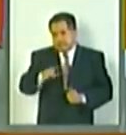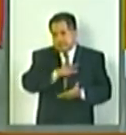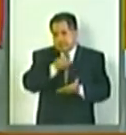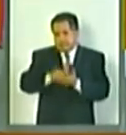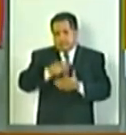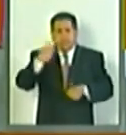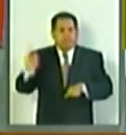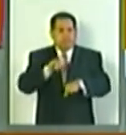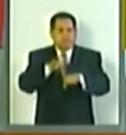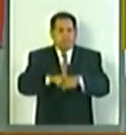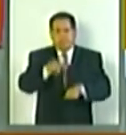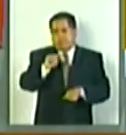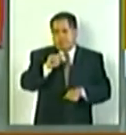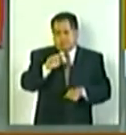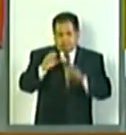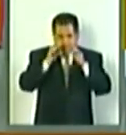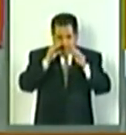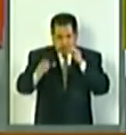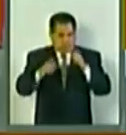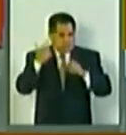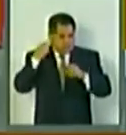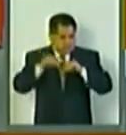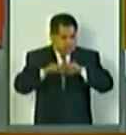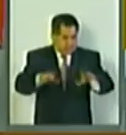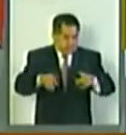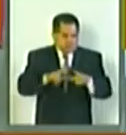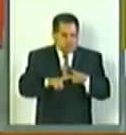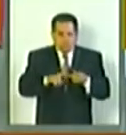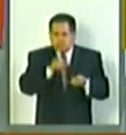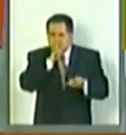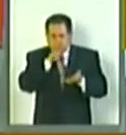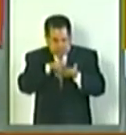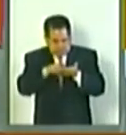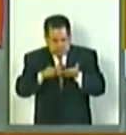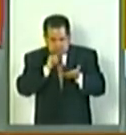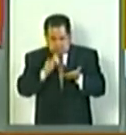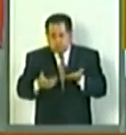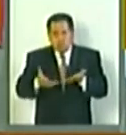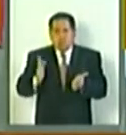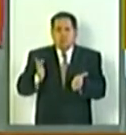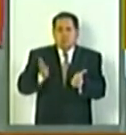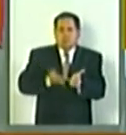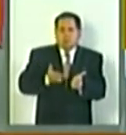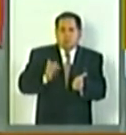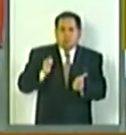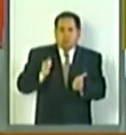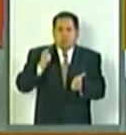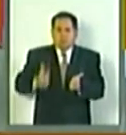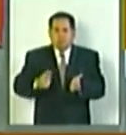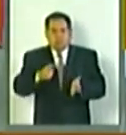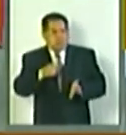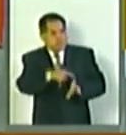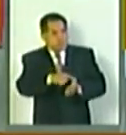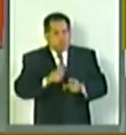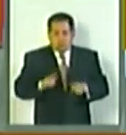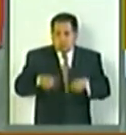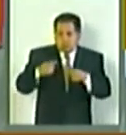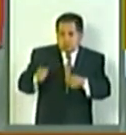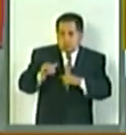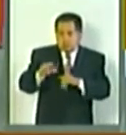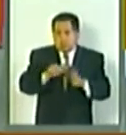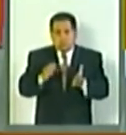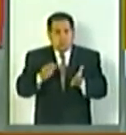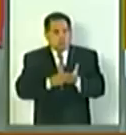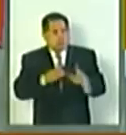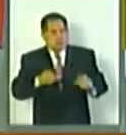de Telecomunicaciones y Radiodifusión no establece infracción alguna en la prestación del